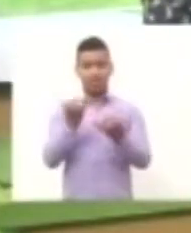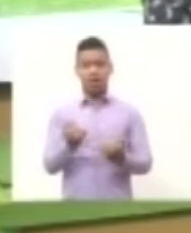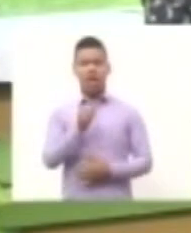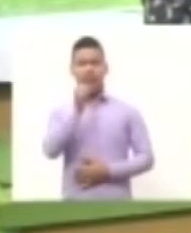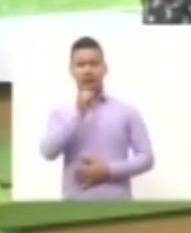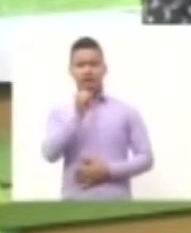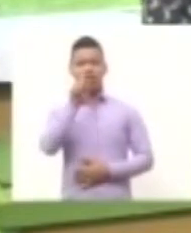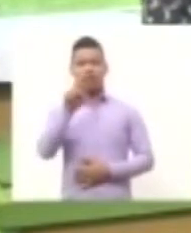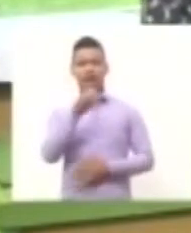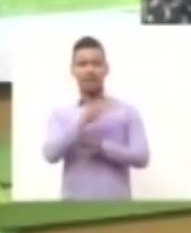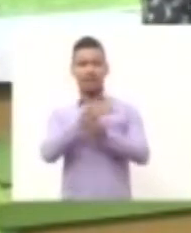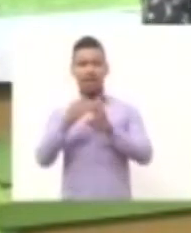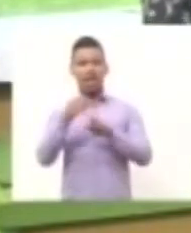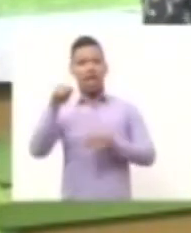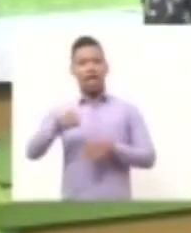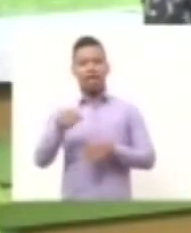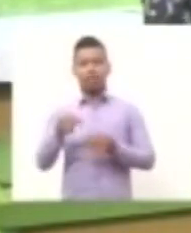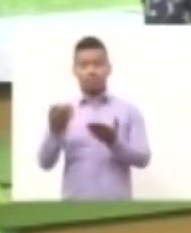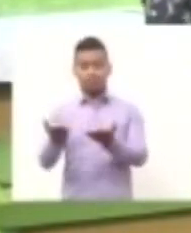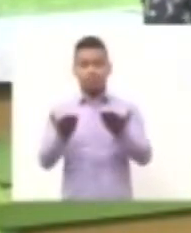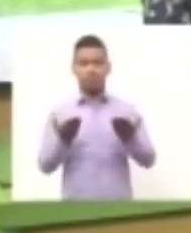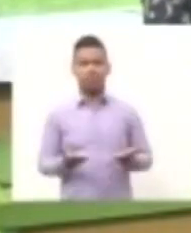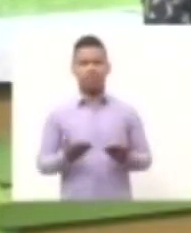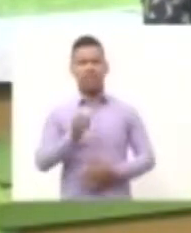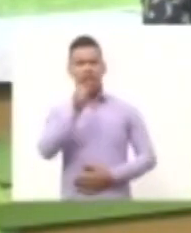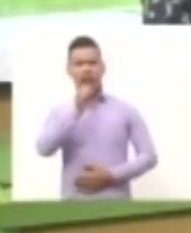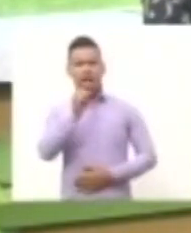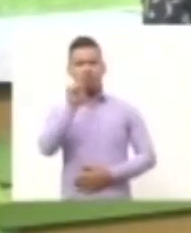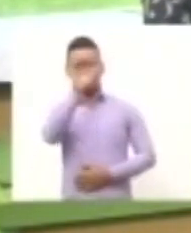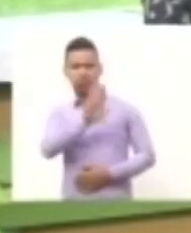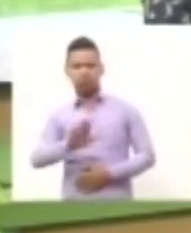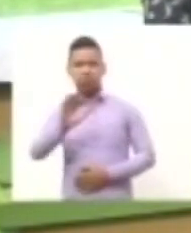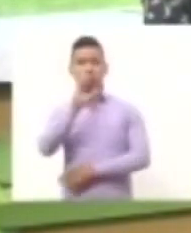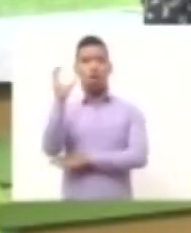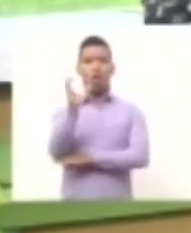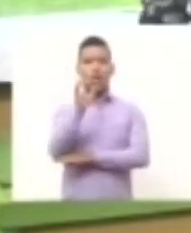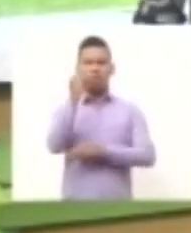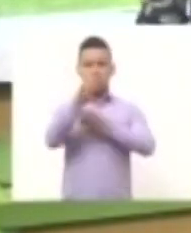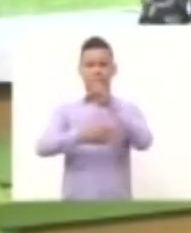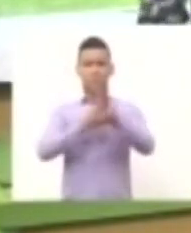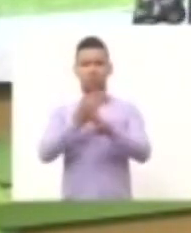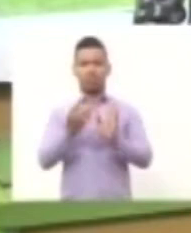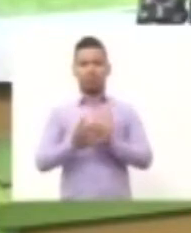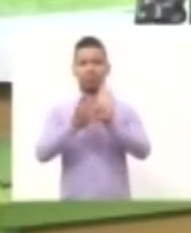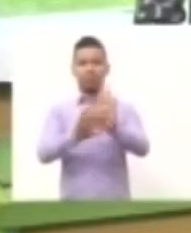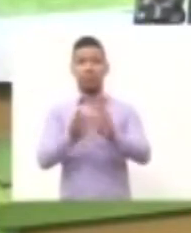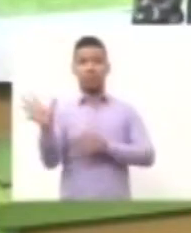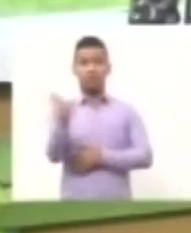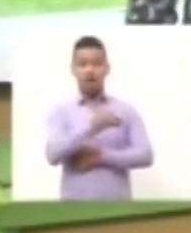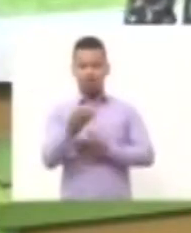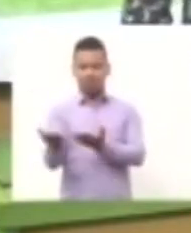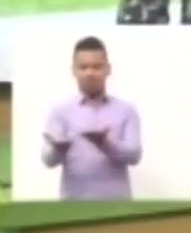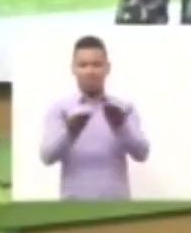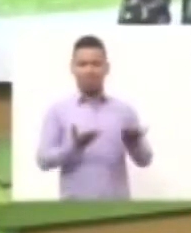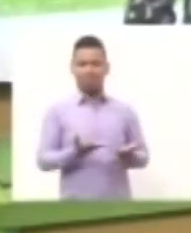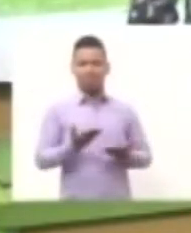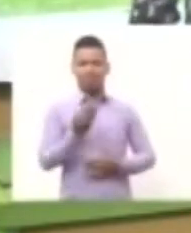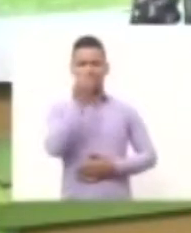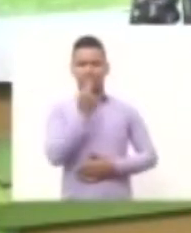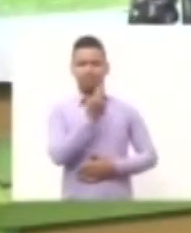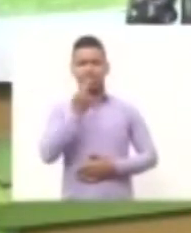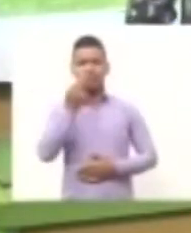de las 6:30 por aquí por Telecaribe. Las noticias de la región Colombia y el mundo están aquí y ahora sean todos bienvenidos a nuestro compromiso con la